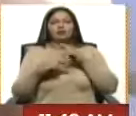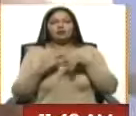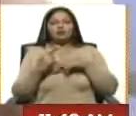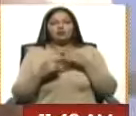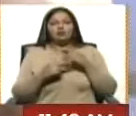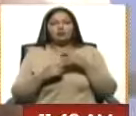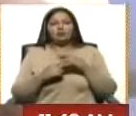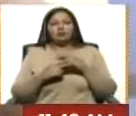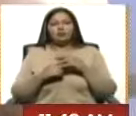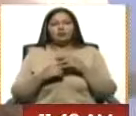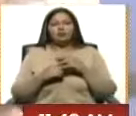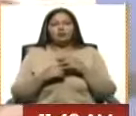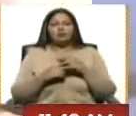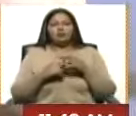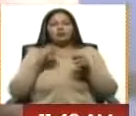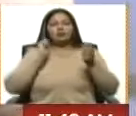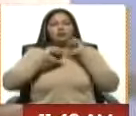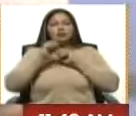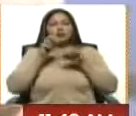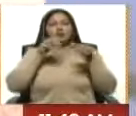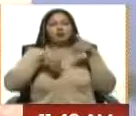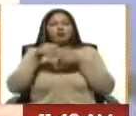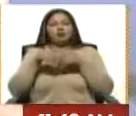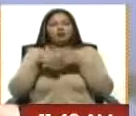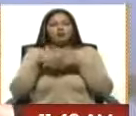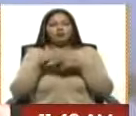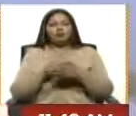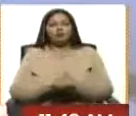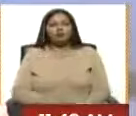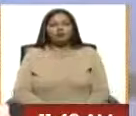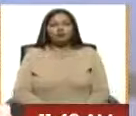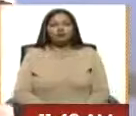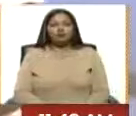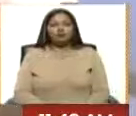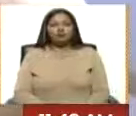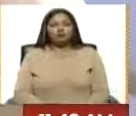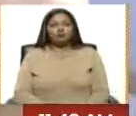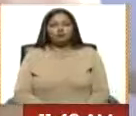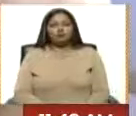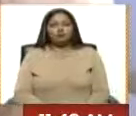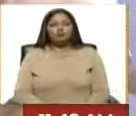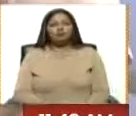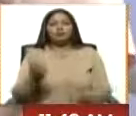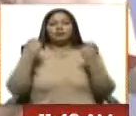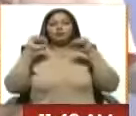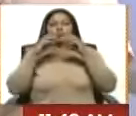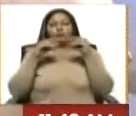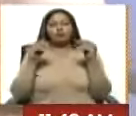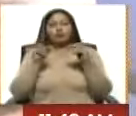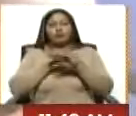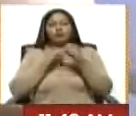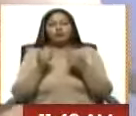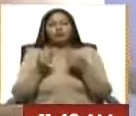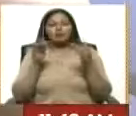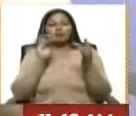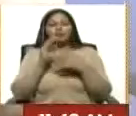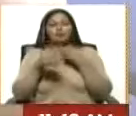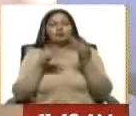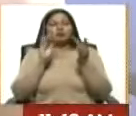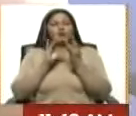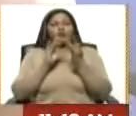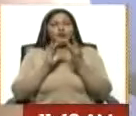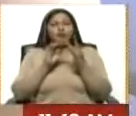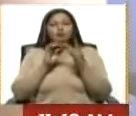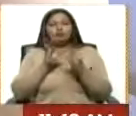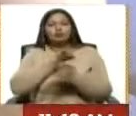el voto del pueblo y de la soberanía en la calle, pero también nos estamos preparando con toda la fuerza para hacerlo en las redes sociales y en los medios y en la